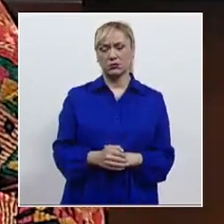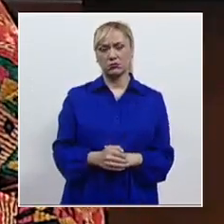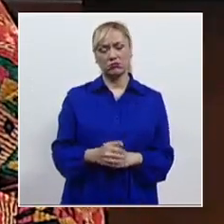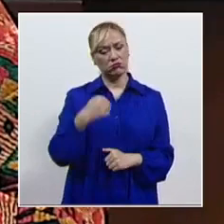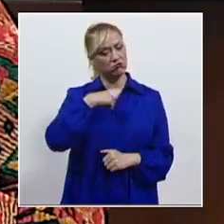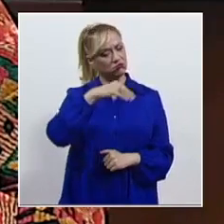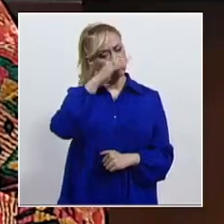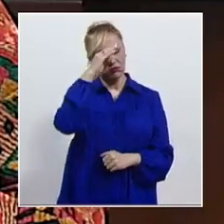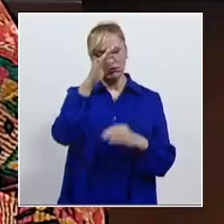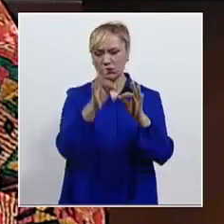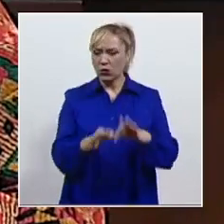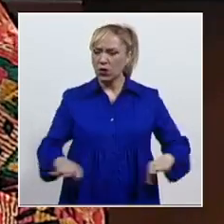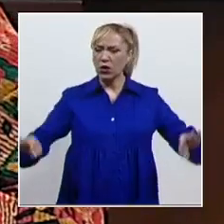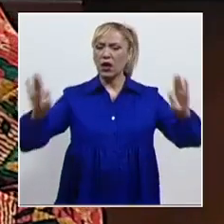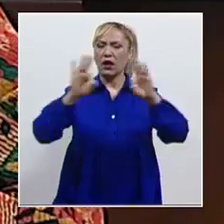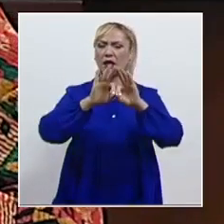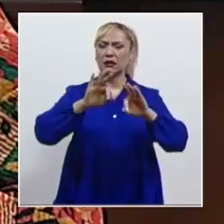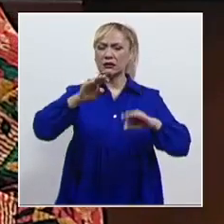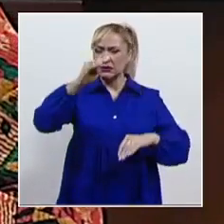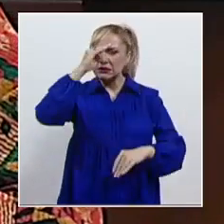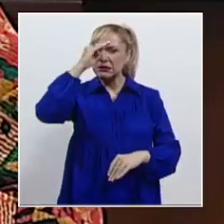fundamental reflexionar